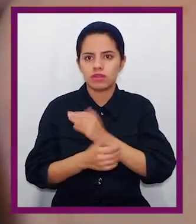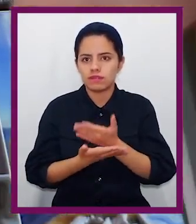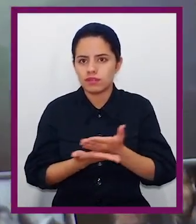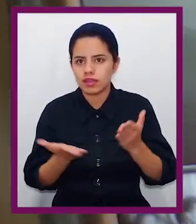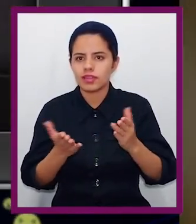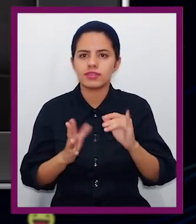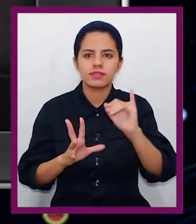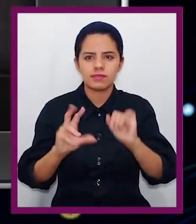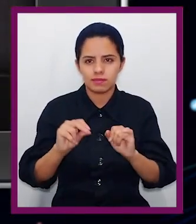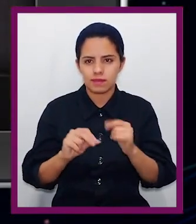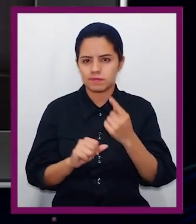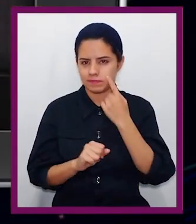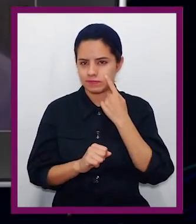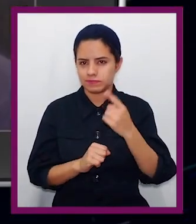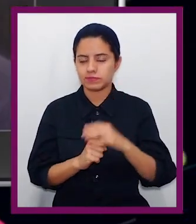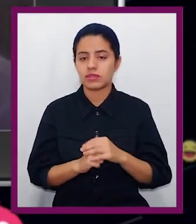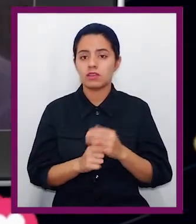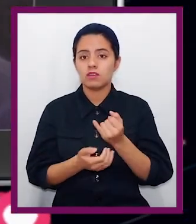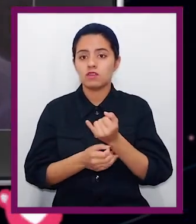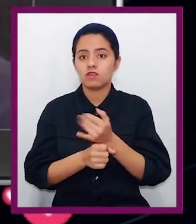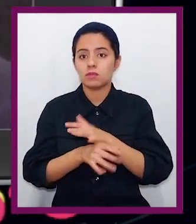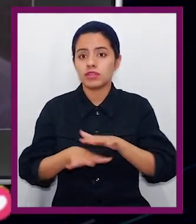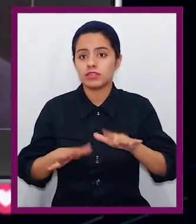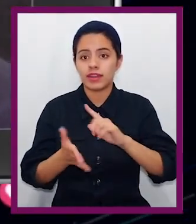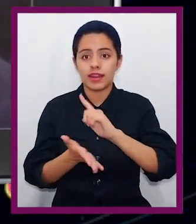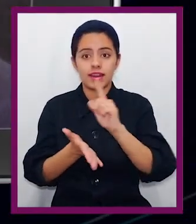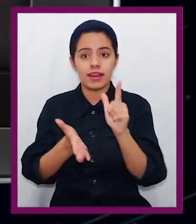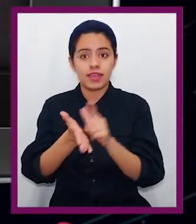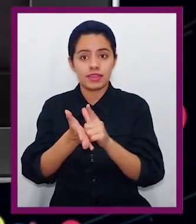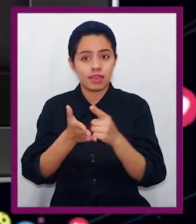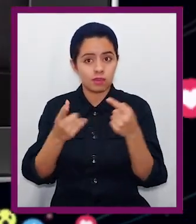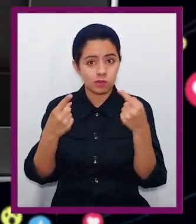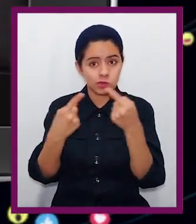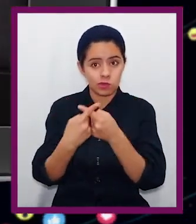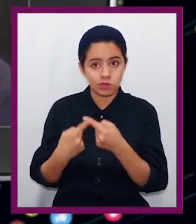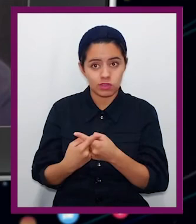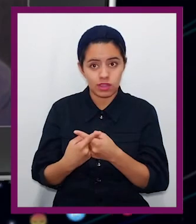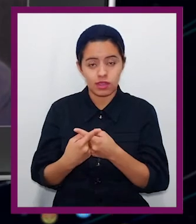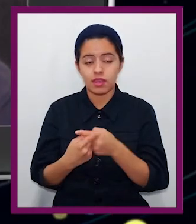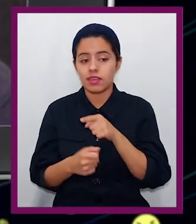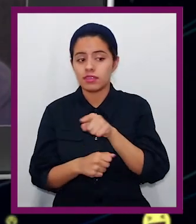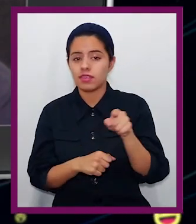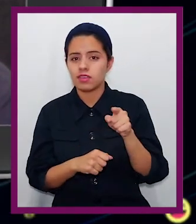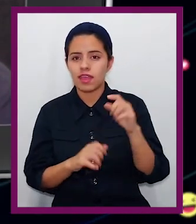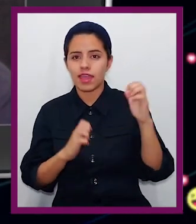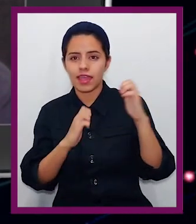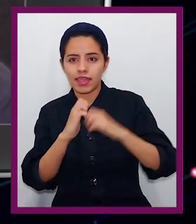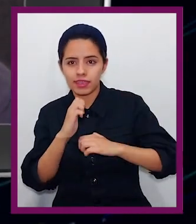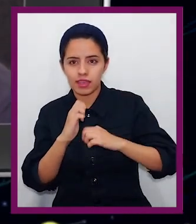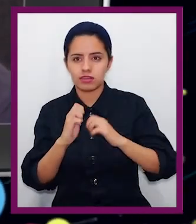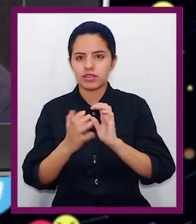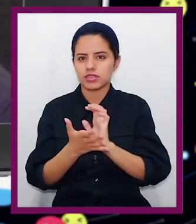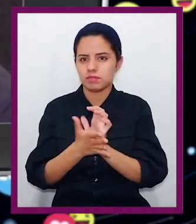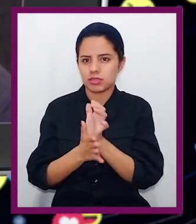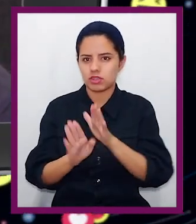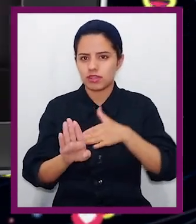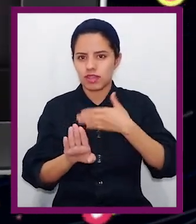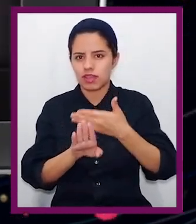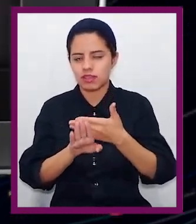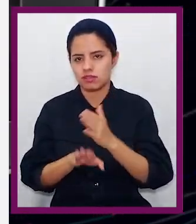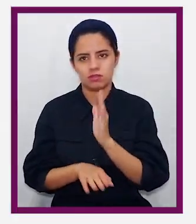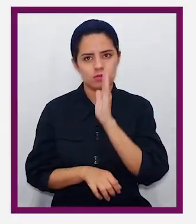compartir? No se puede compartir contenido que sea ilegal, engañoso, discriminatorio o